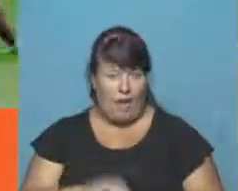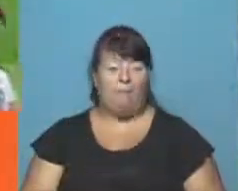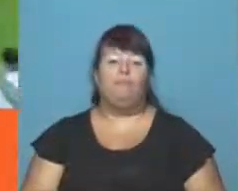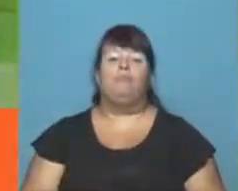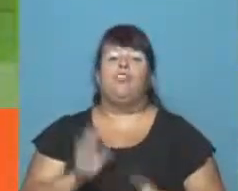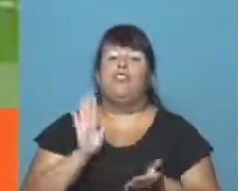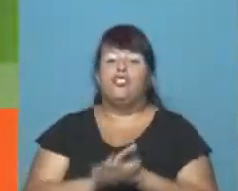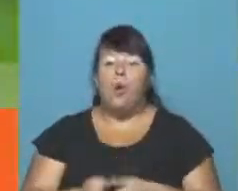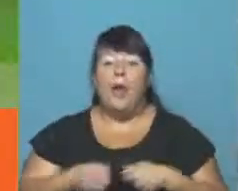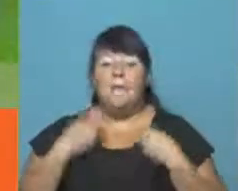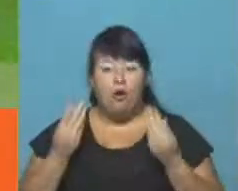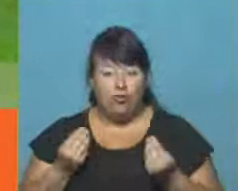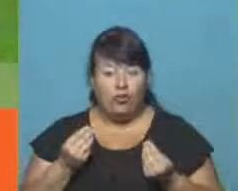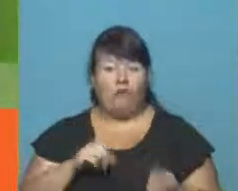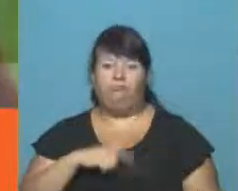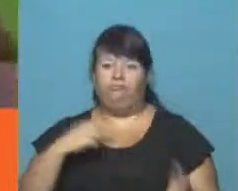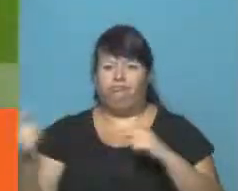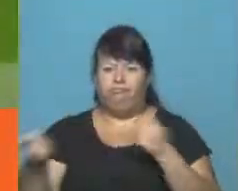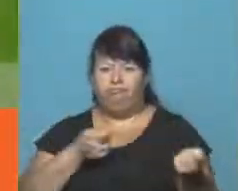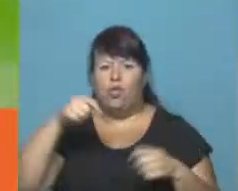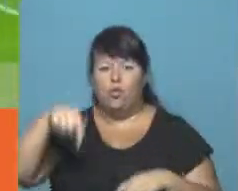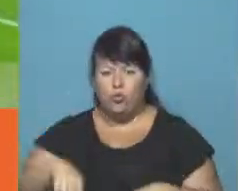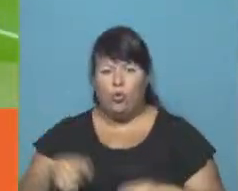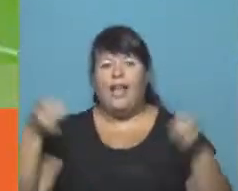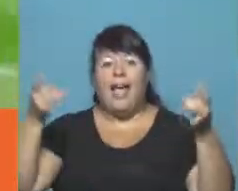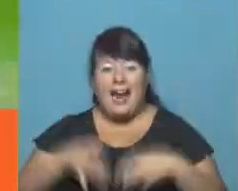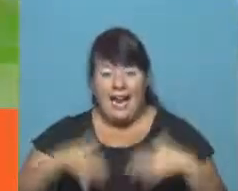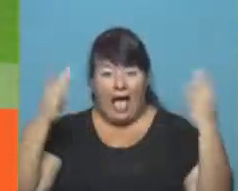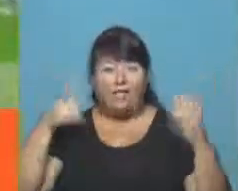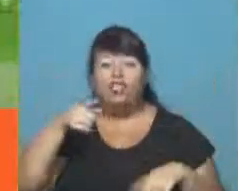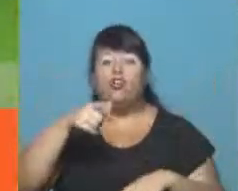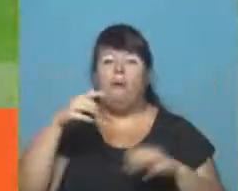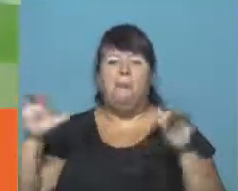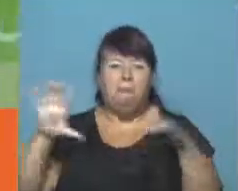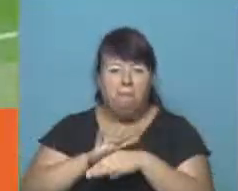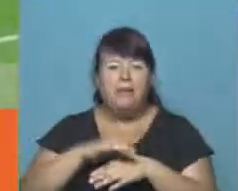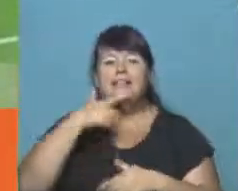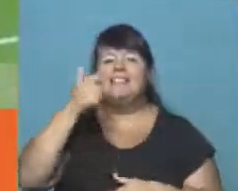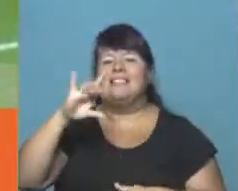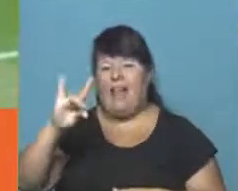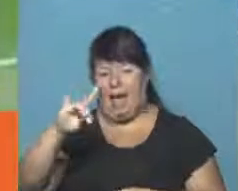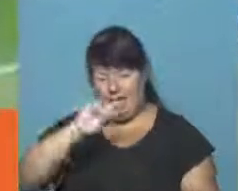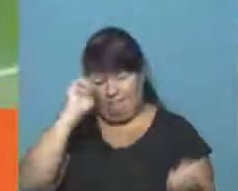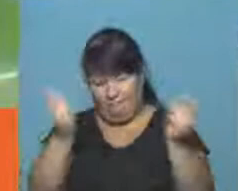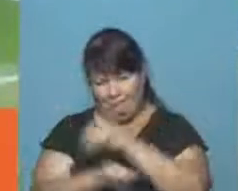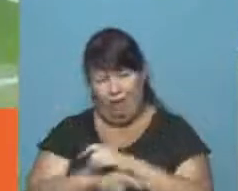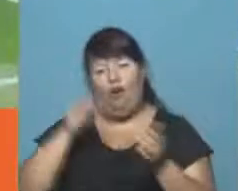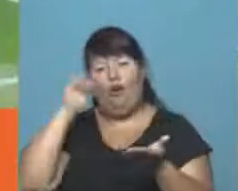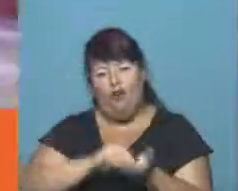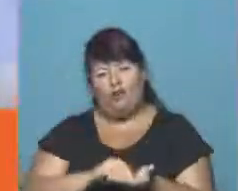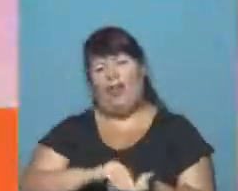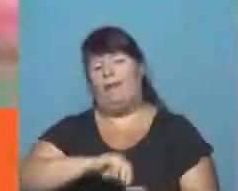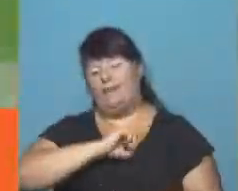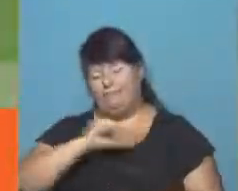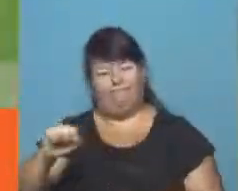de emociones hablamos, cambiante el juego en el sur, el clásico que arrancó parejo y José San escribió otro